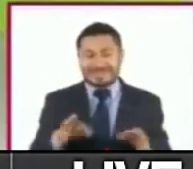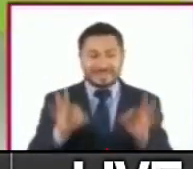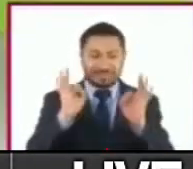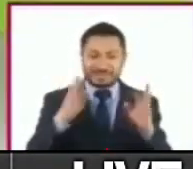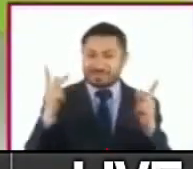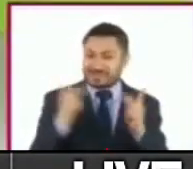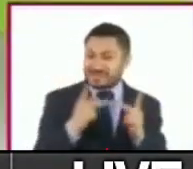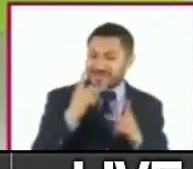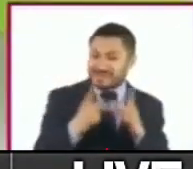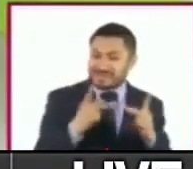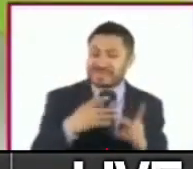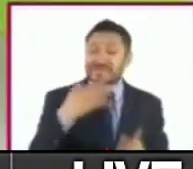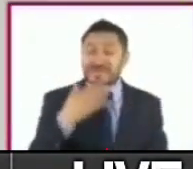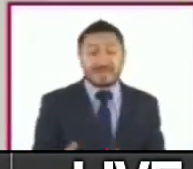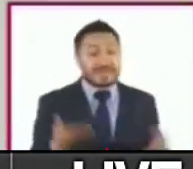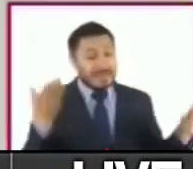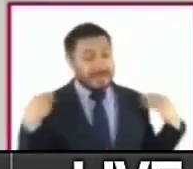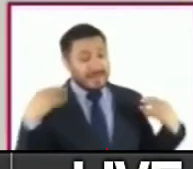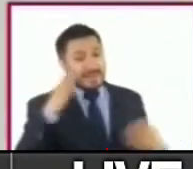Perfecto. Maestra Carmina.